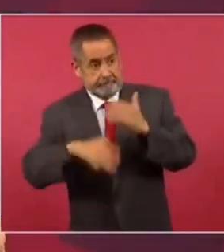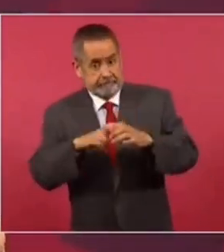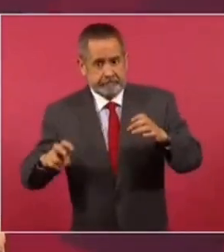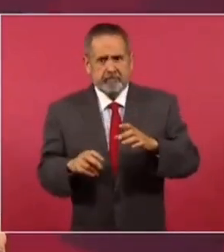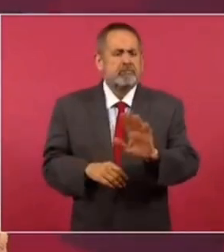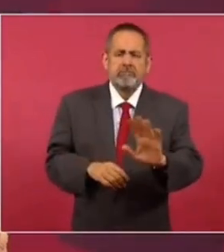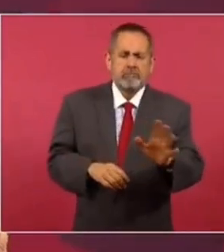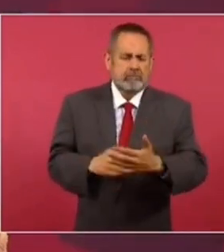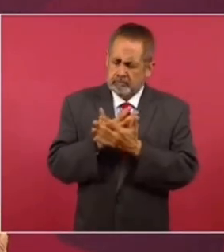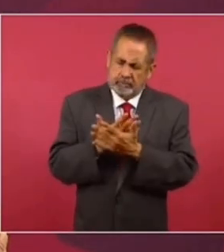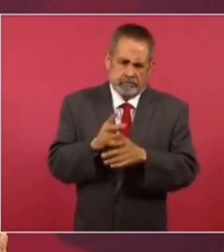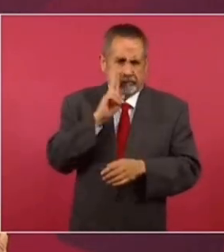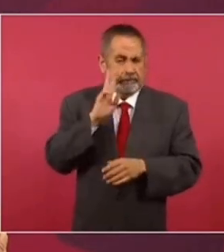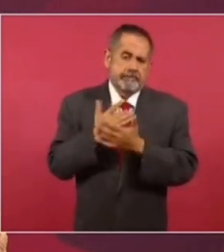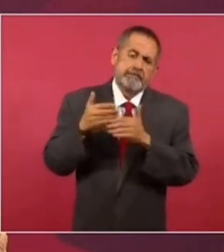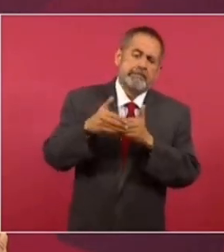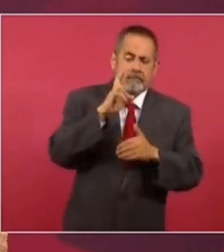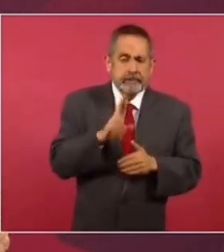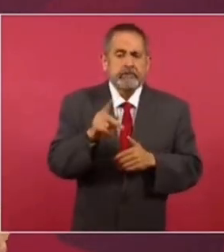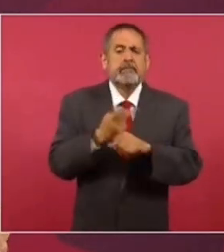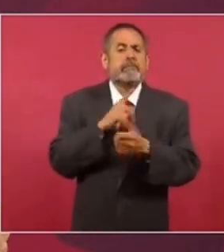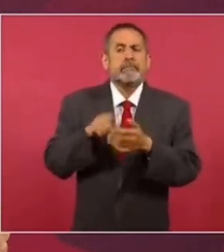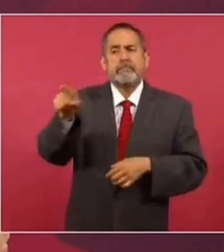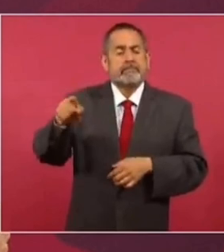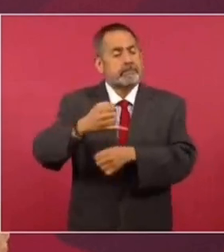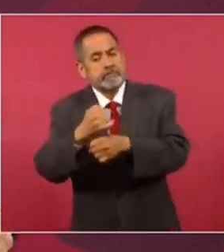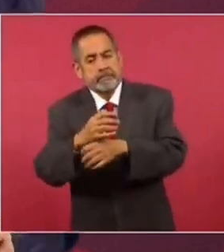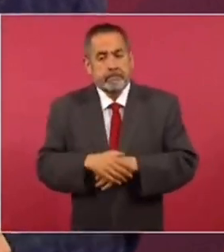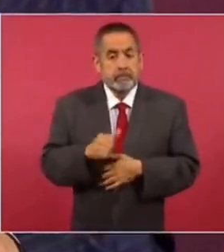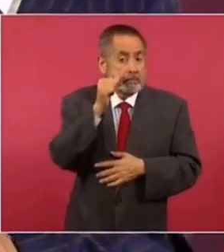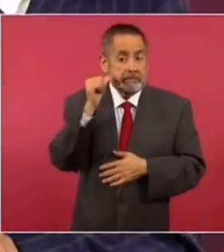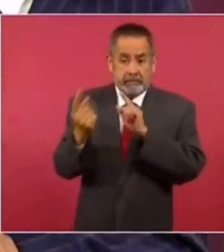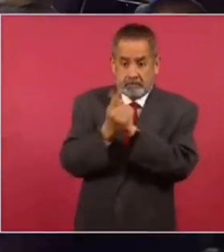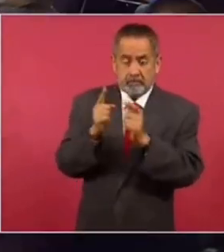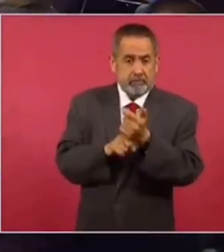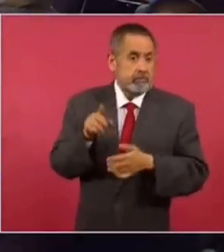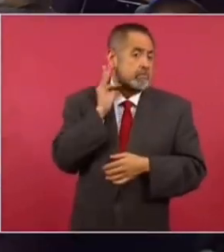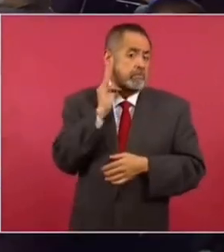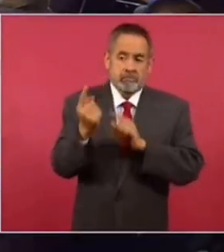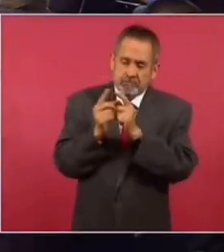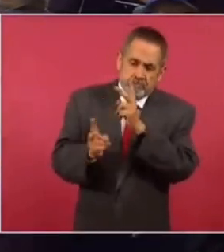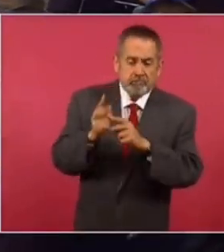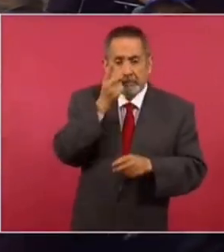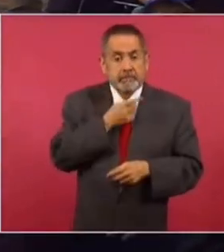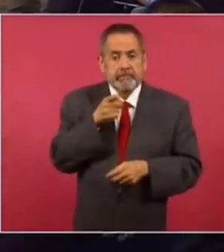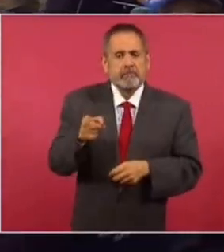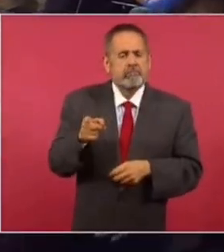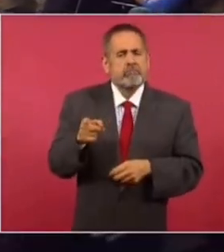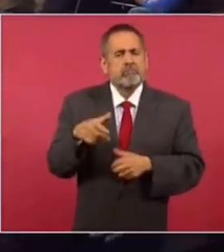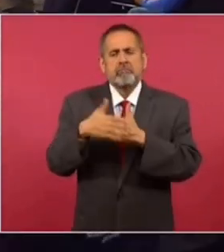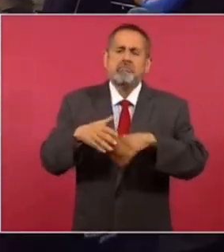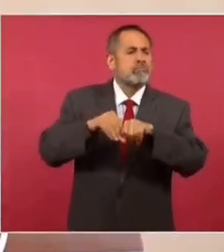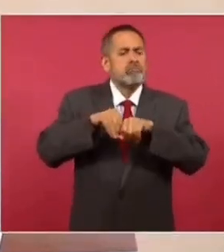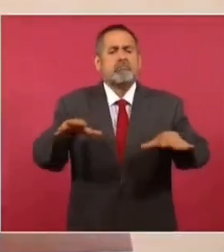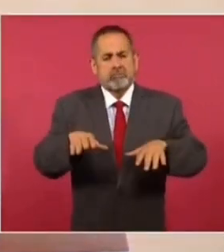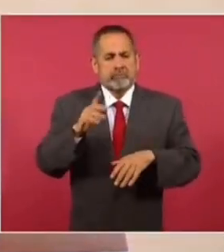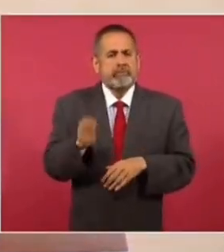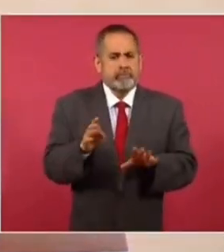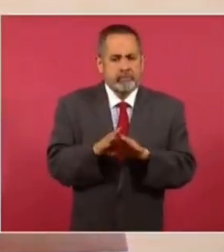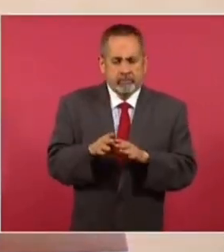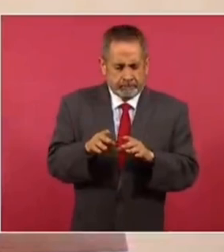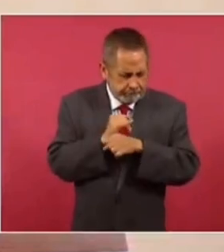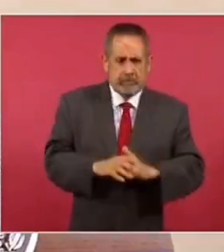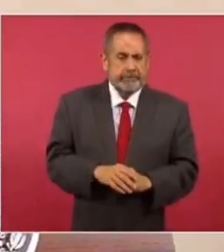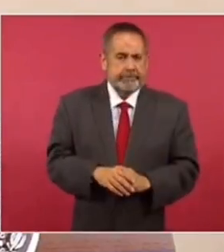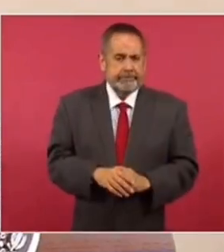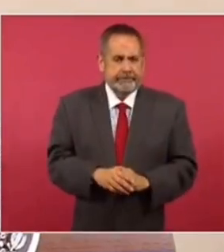No. Estábamos esperando el resultado de la investigación. Y ayer que estuvo conmigo el fiscal, me dijo que iban a dar a conocer ya la